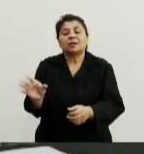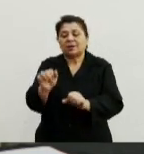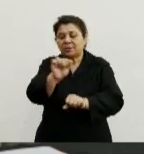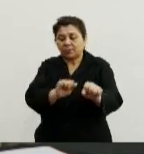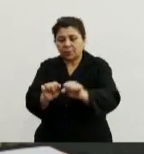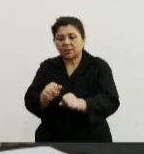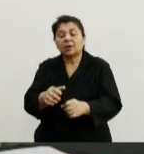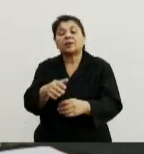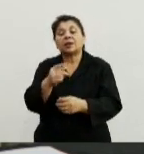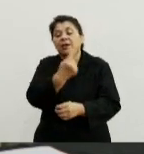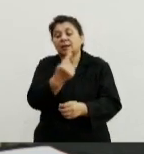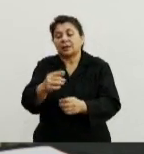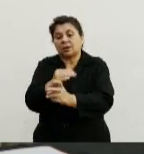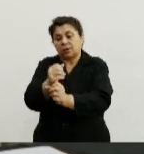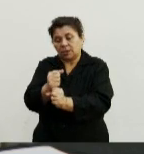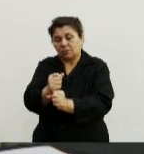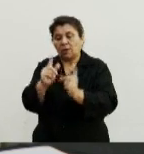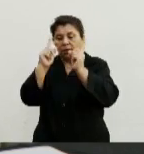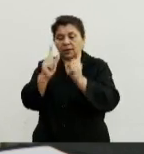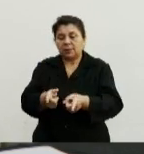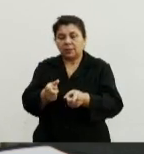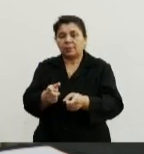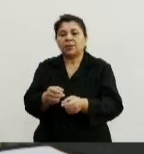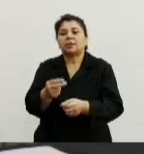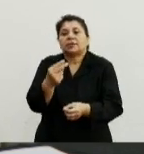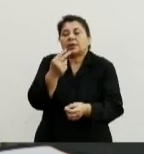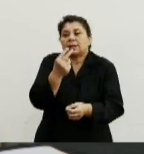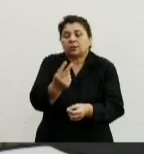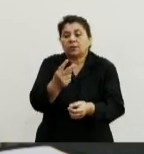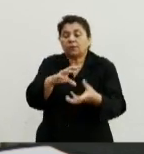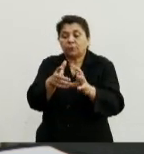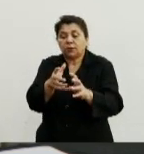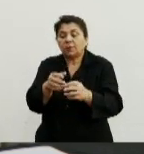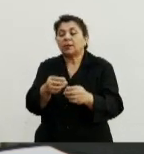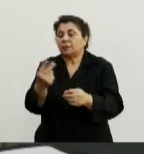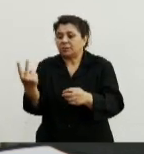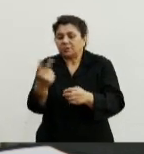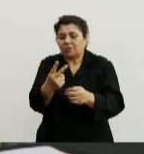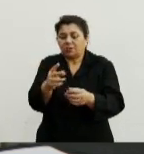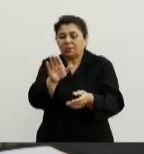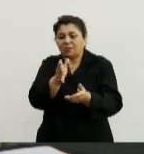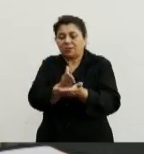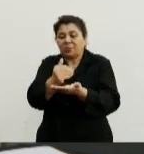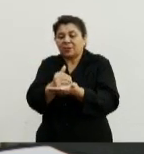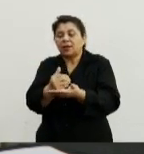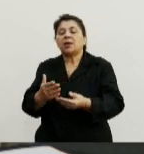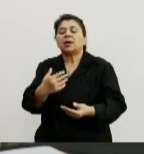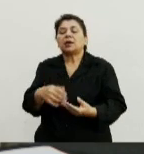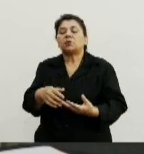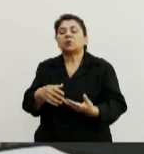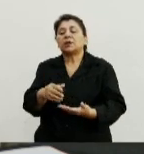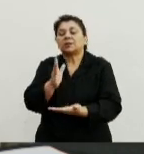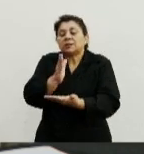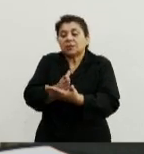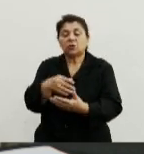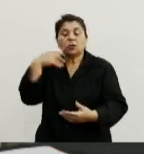y bueno si hemos redoblado esfuerzos por los dos lados para llevar adelante esta está solución hacia lo que es la higiene de las